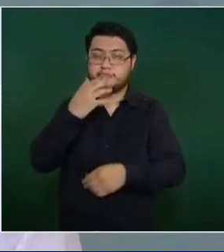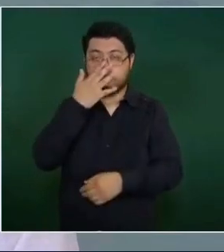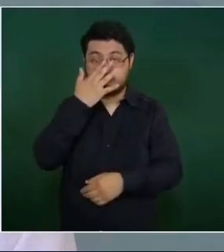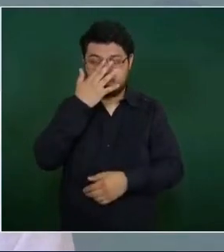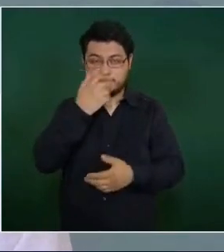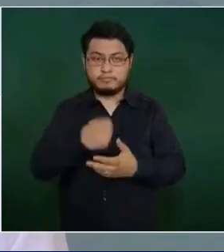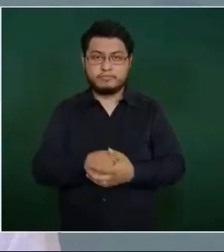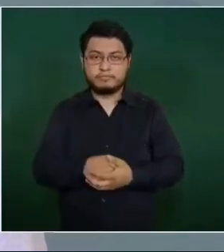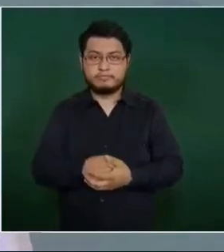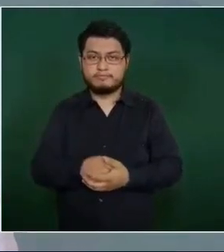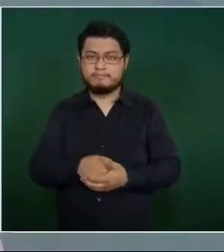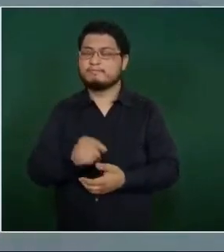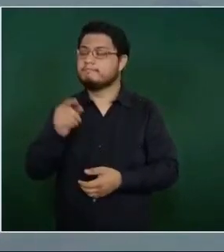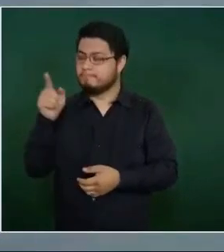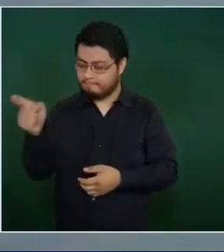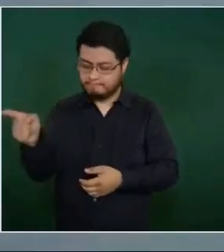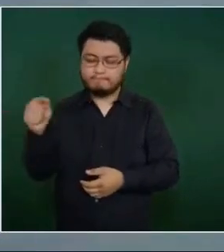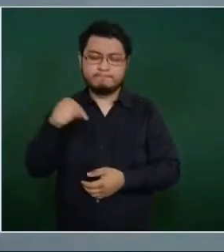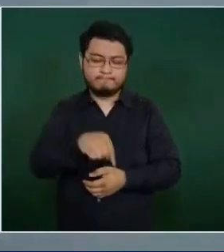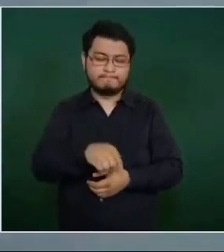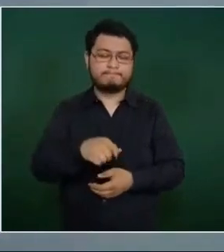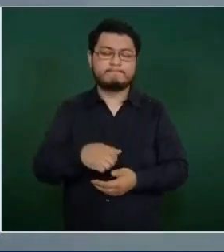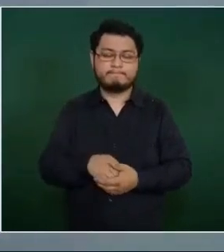Y ahí ven